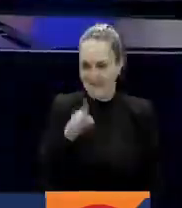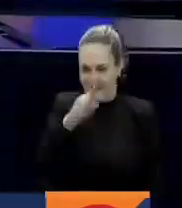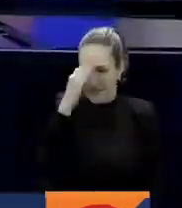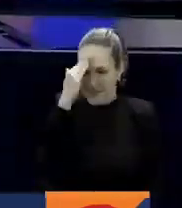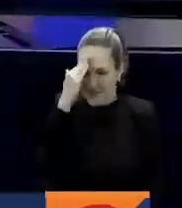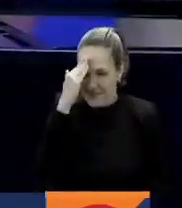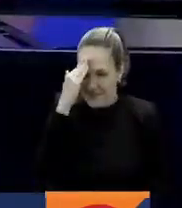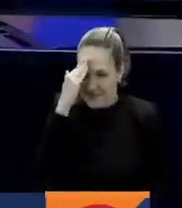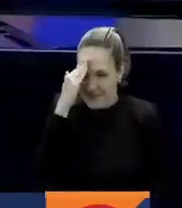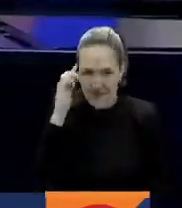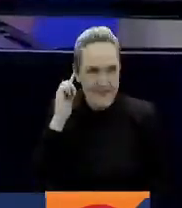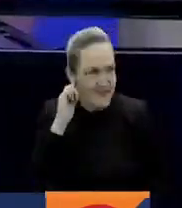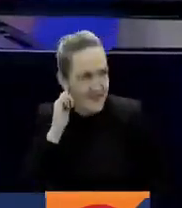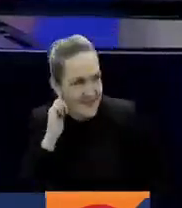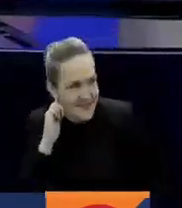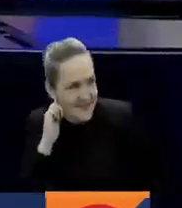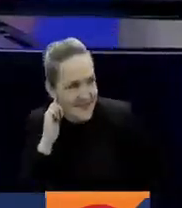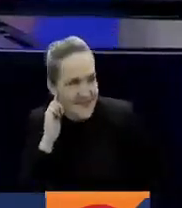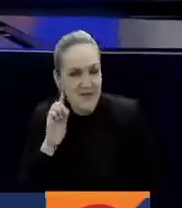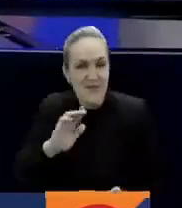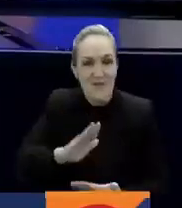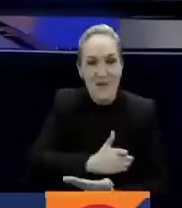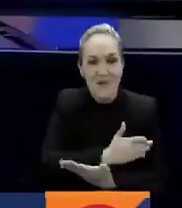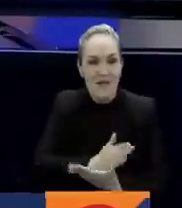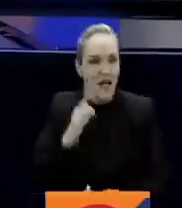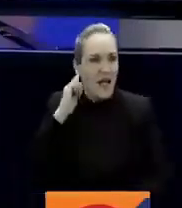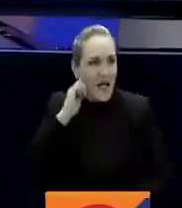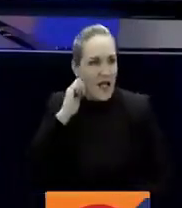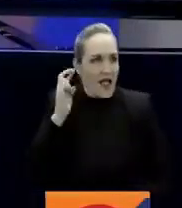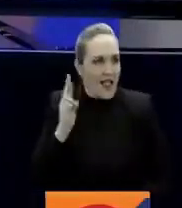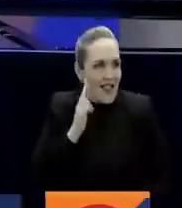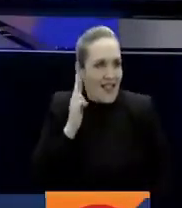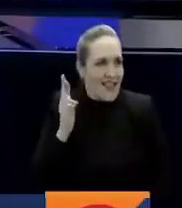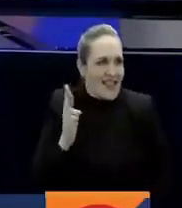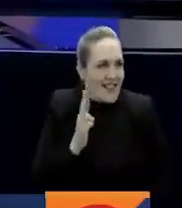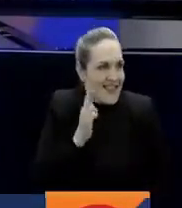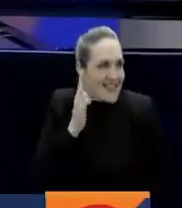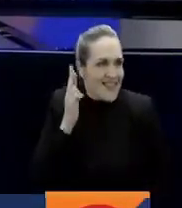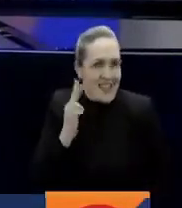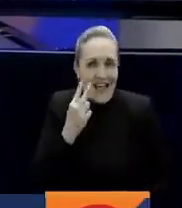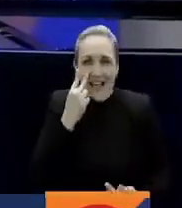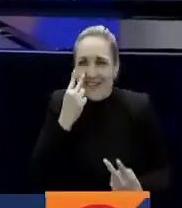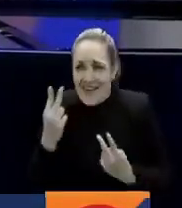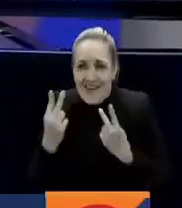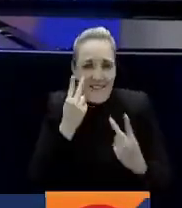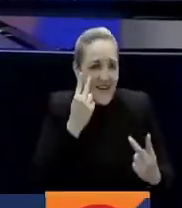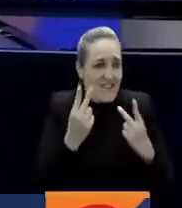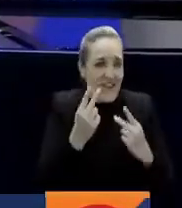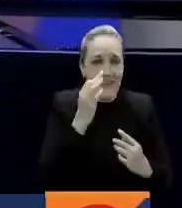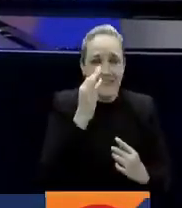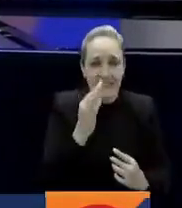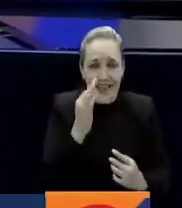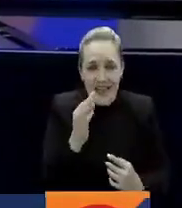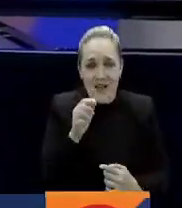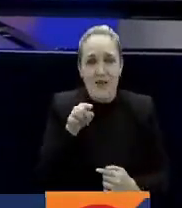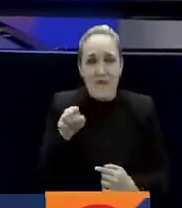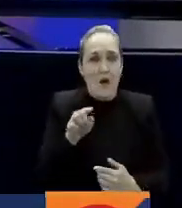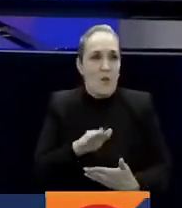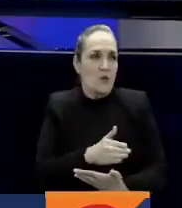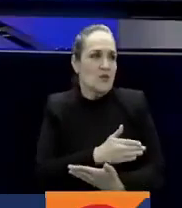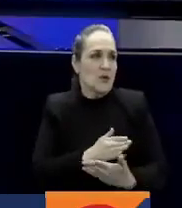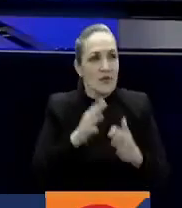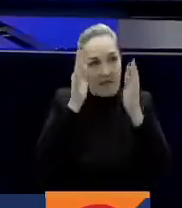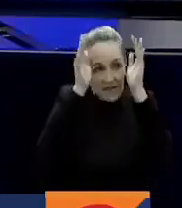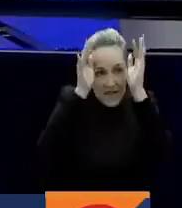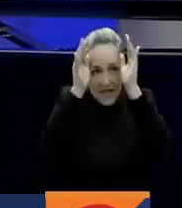Ya sé, les hice un daño y les voy a dejar todo el día y toda la noche y toda la semana tarareando la canción del